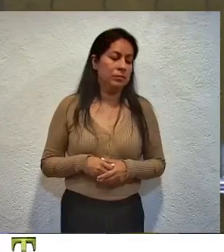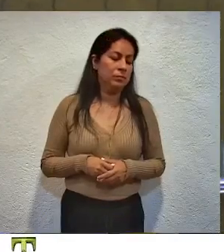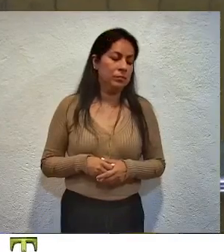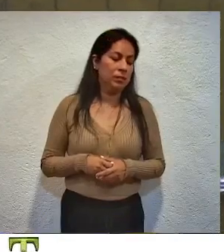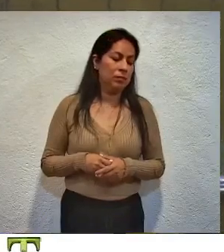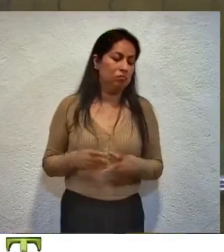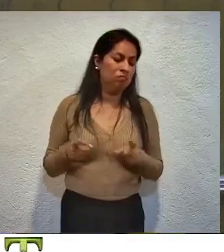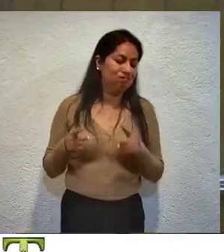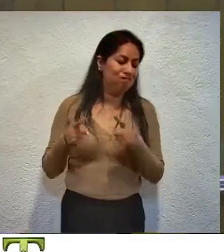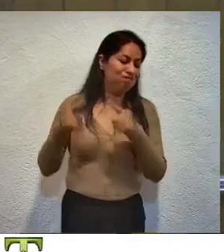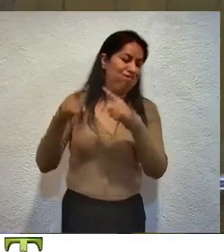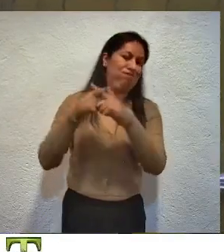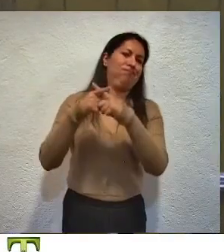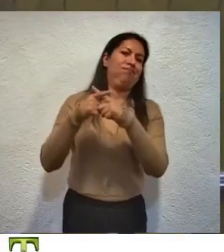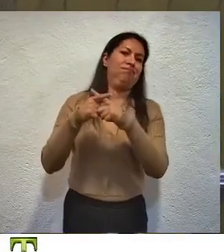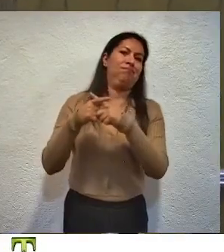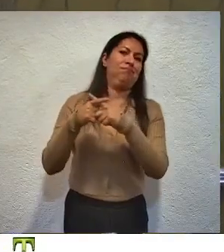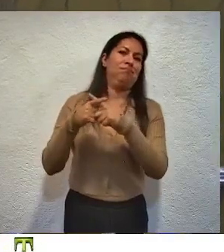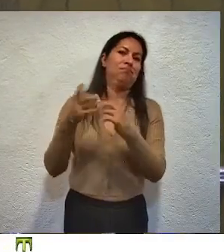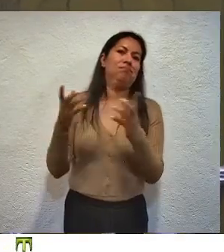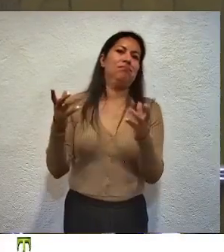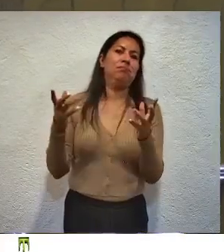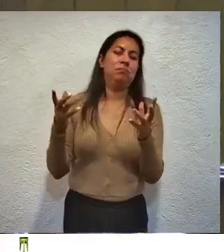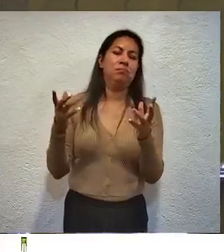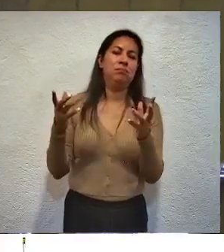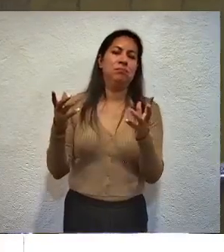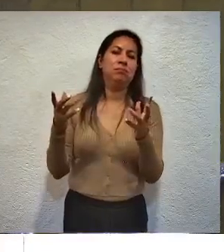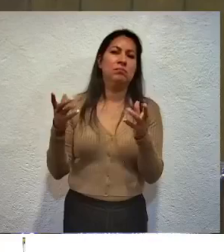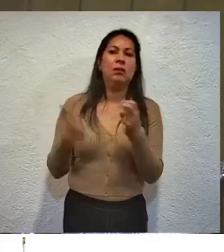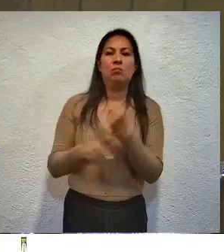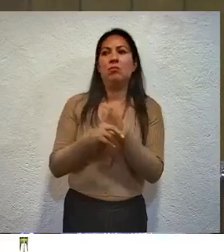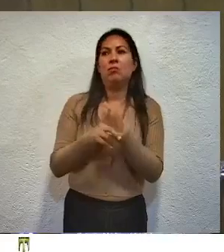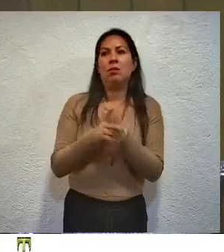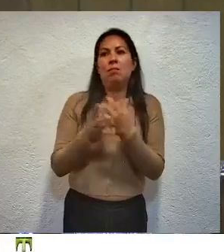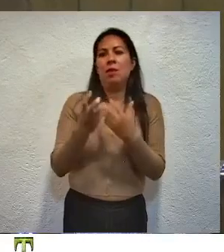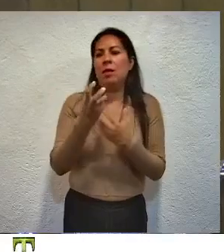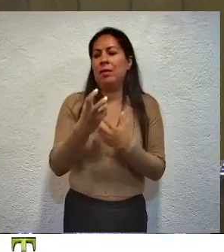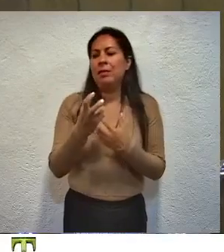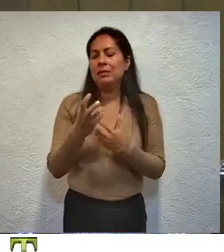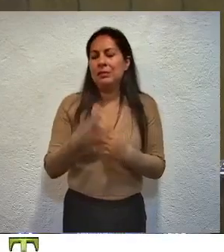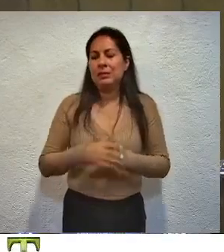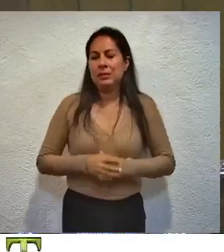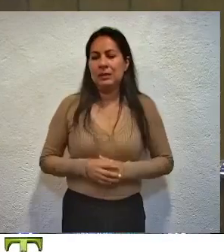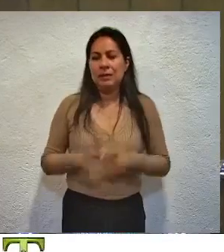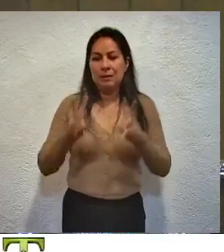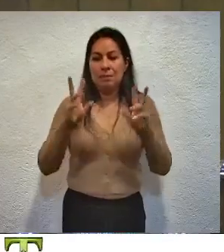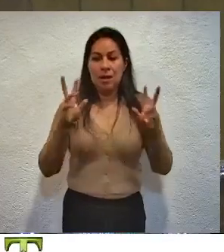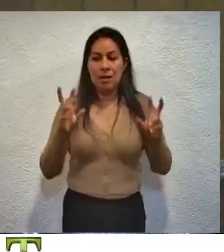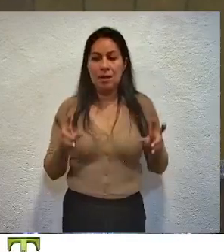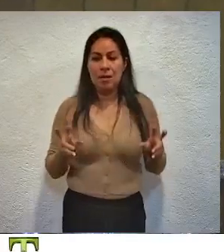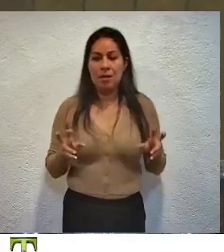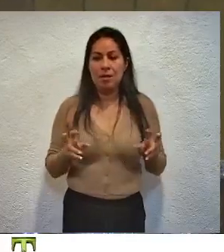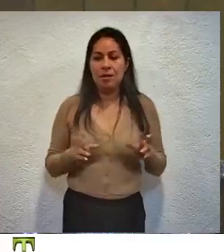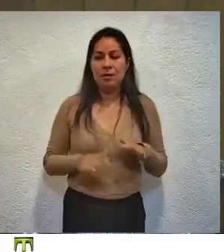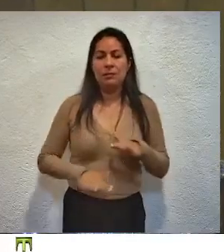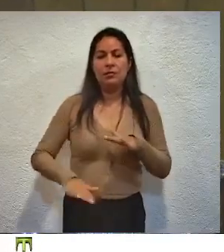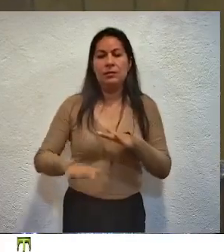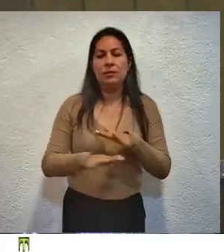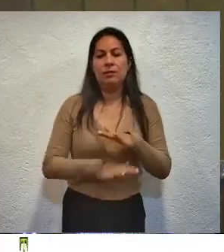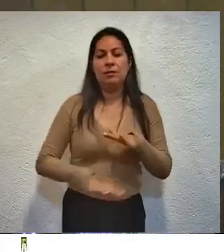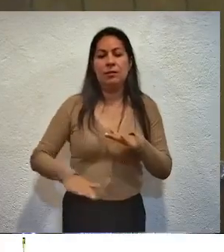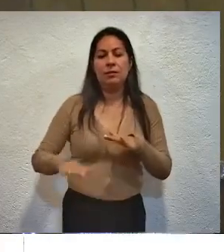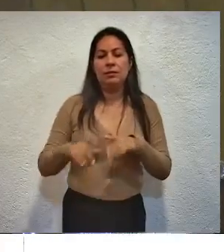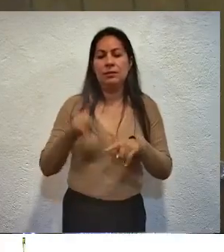contrario a lo que justamente el agravio principal de este asunto se basa en que